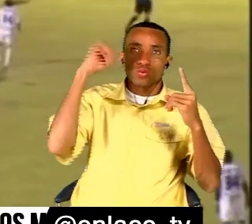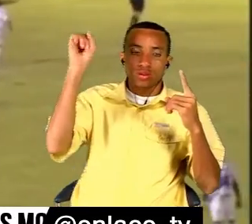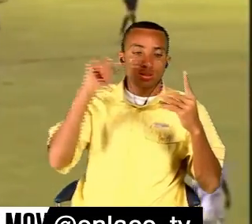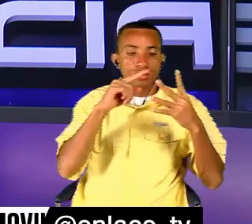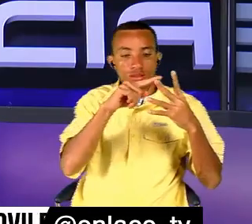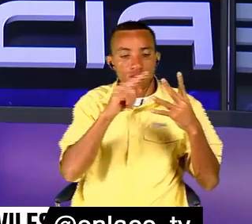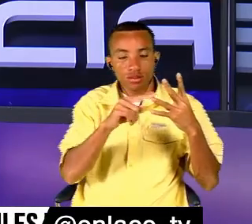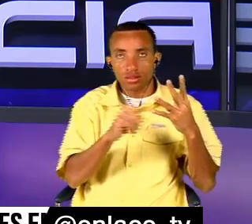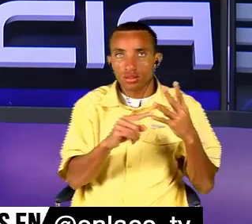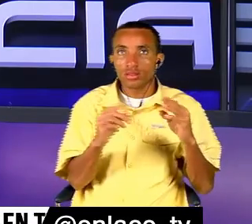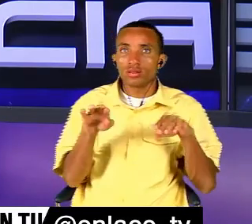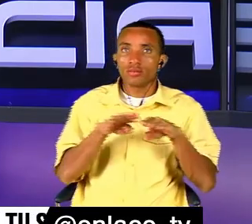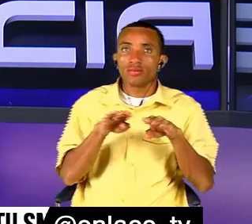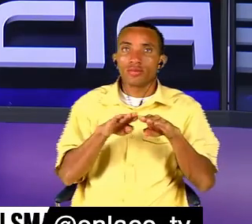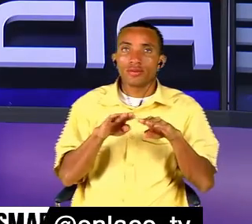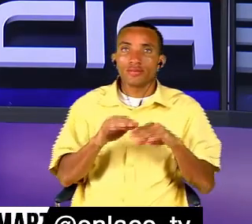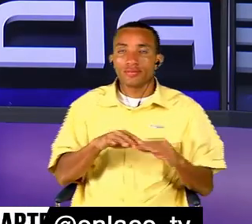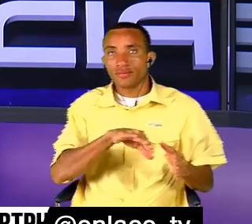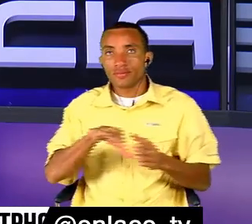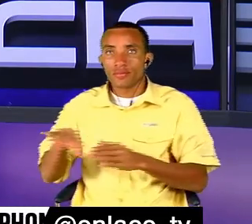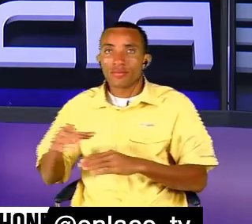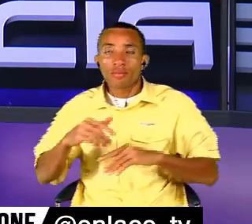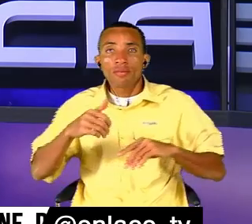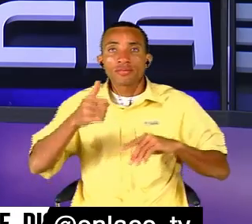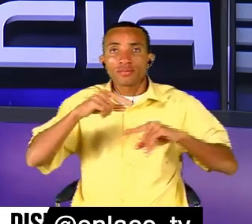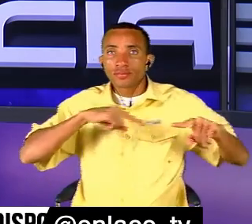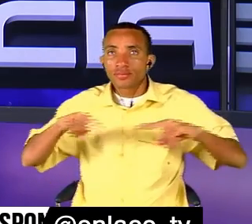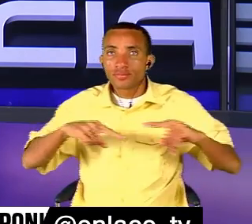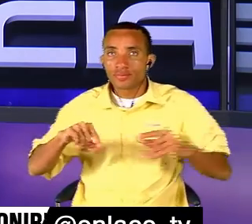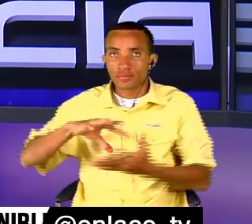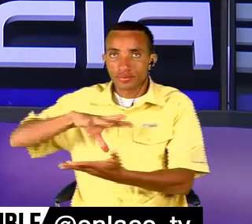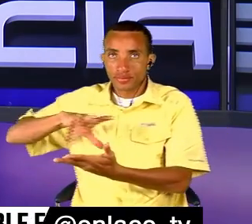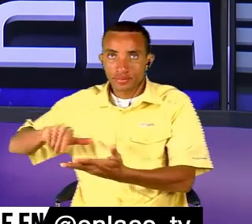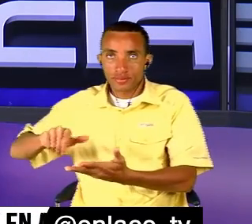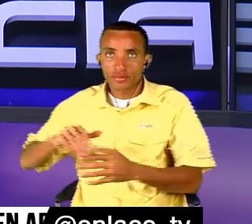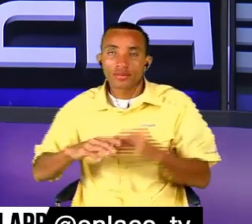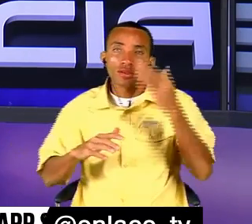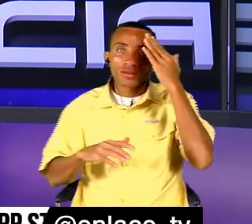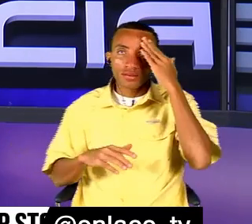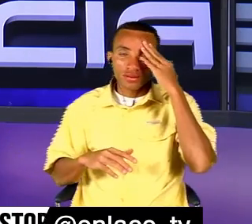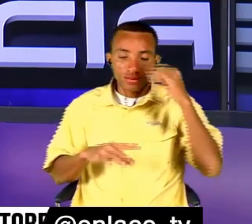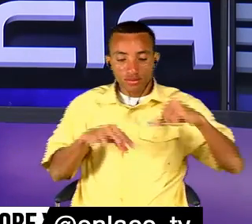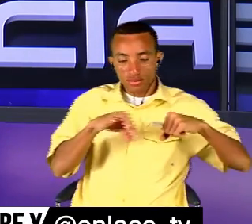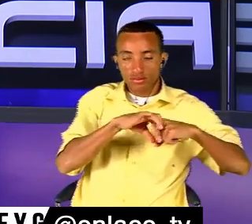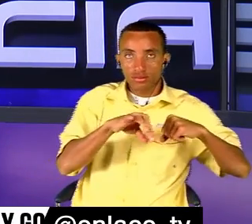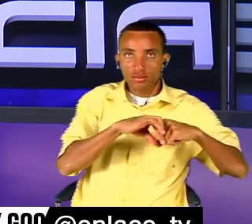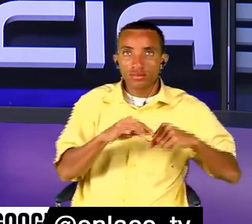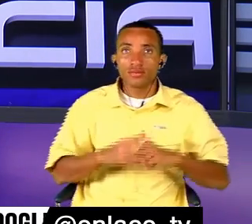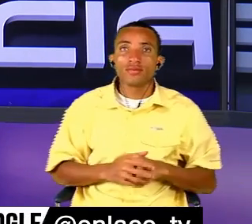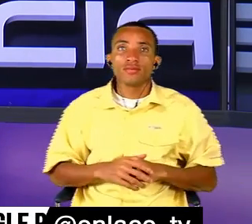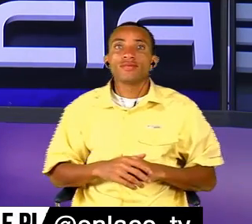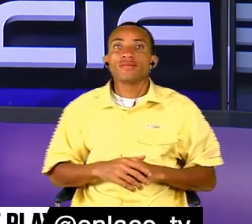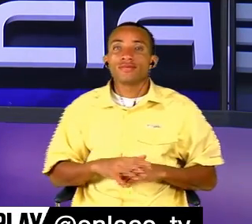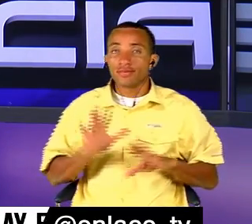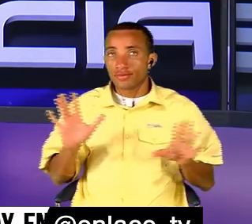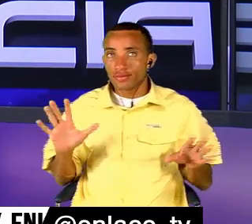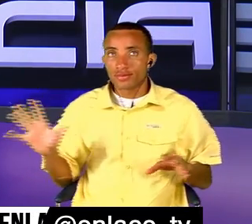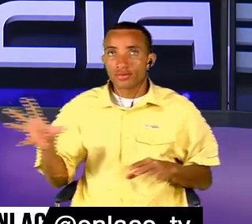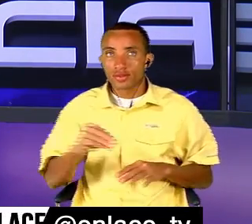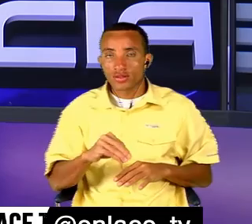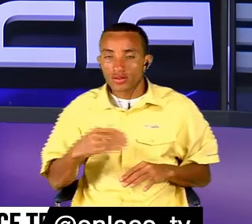empatados. Entre tanto, el director técnico del Real Santander reconoció el juego del onceno aurinegro y aseguró que a sus jugadores